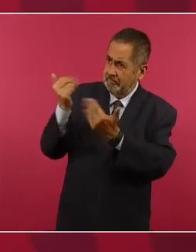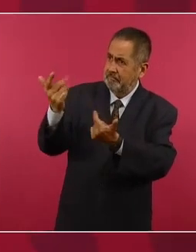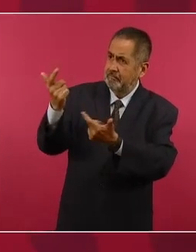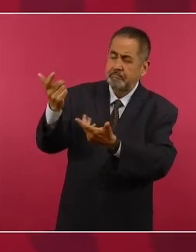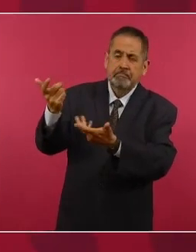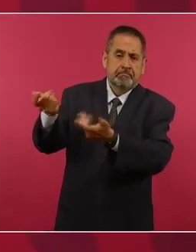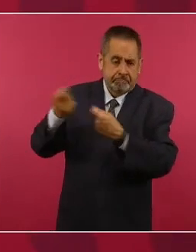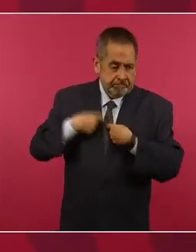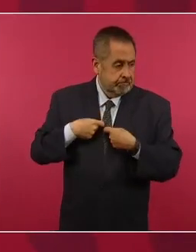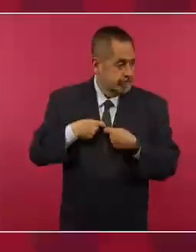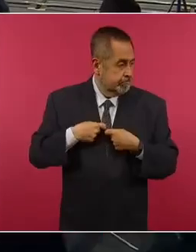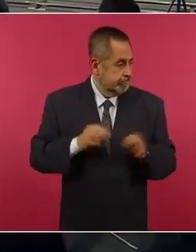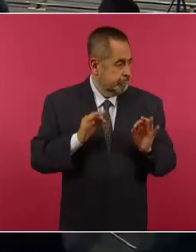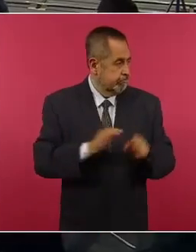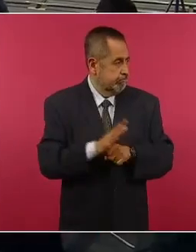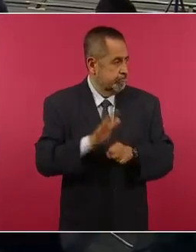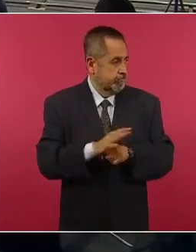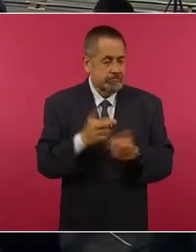falten.